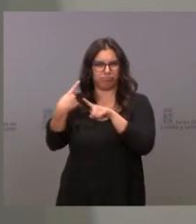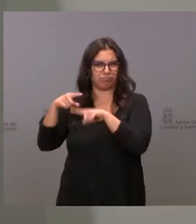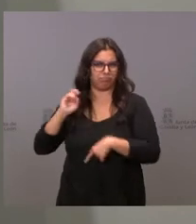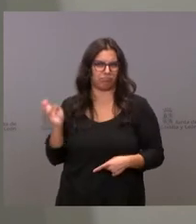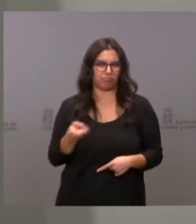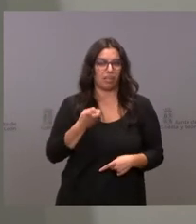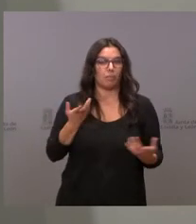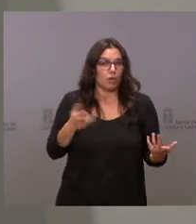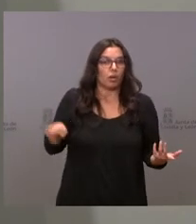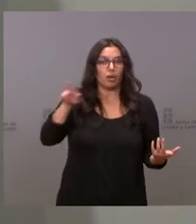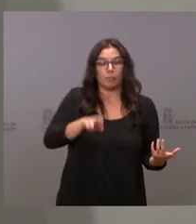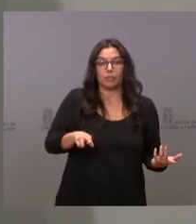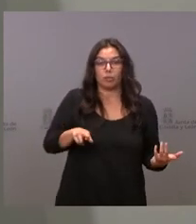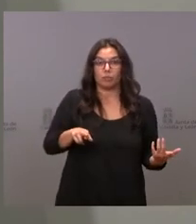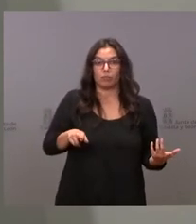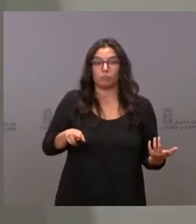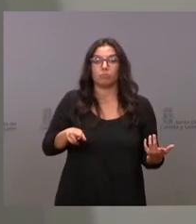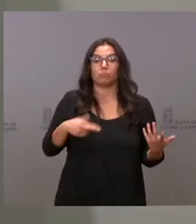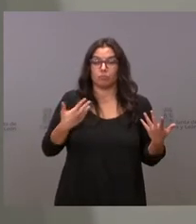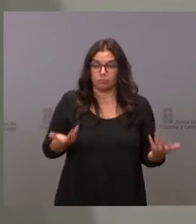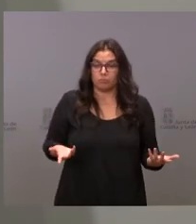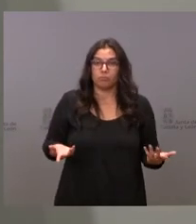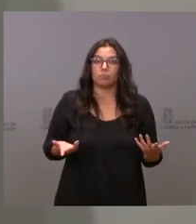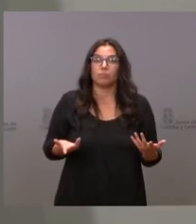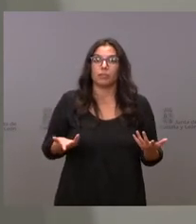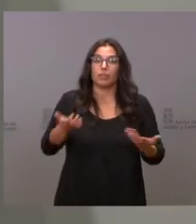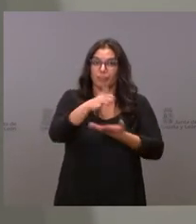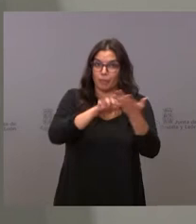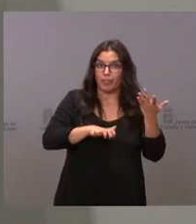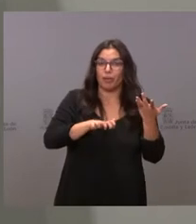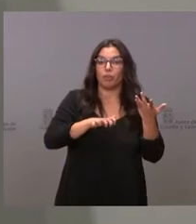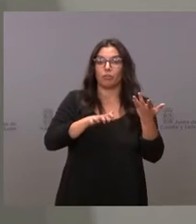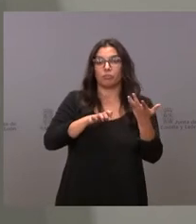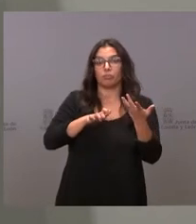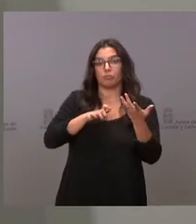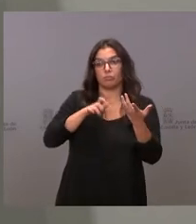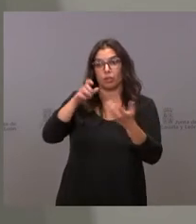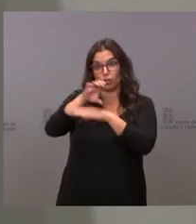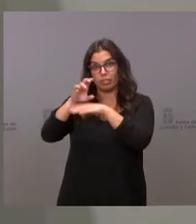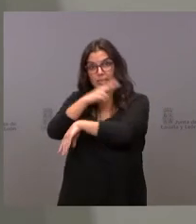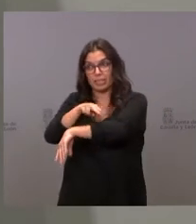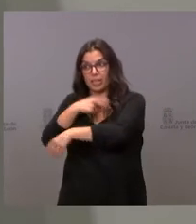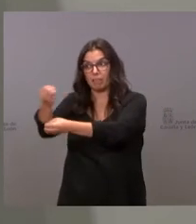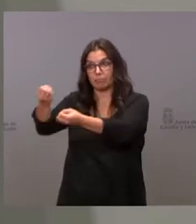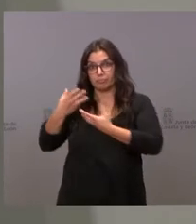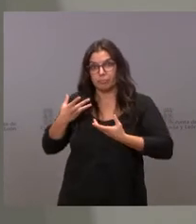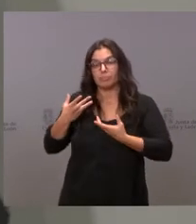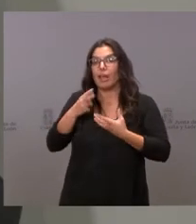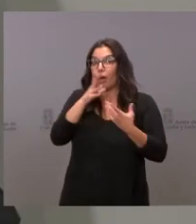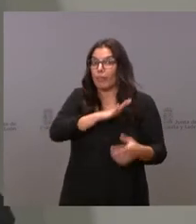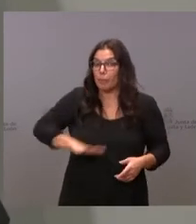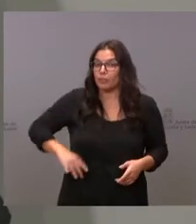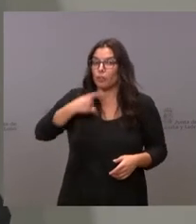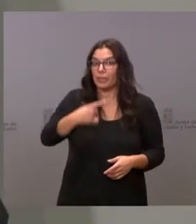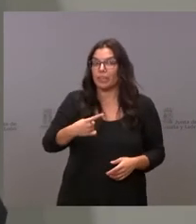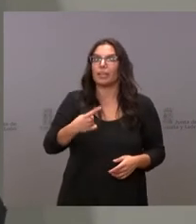insisto, nosotros les proporcionaremos la información a través de la Consejería de Sanidad. Lo que me informan en este momento es